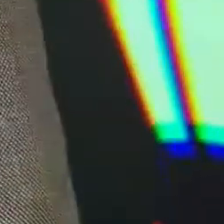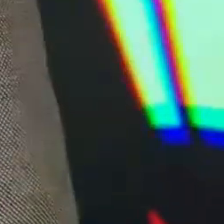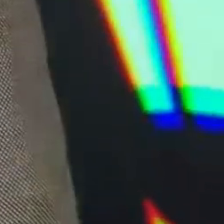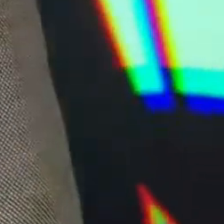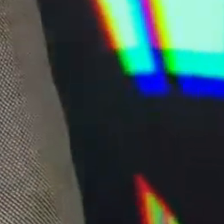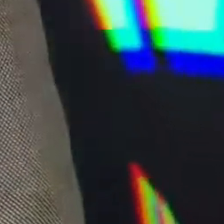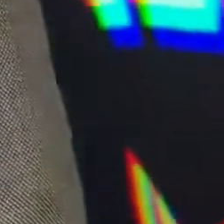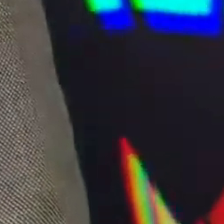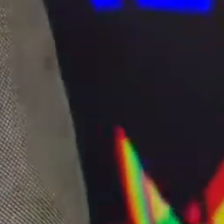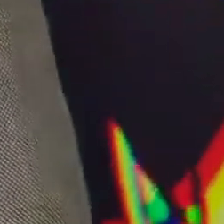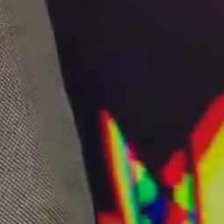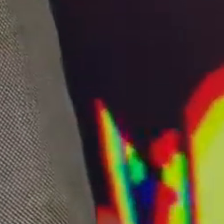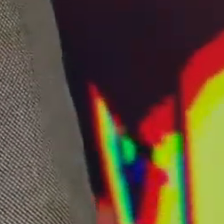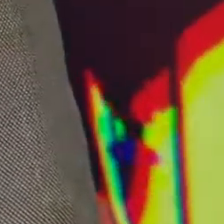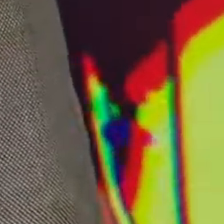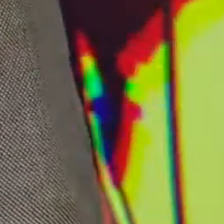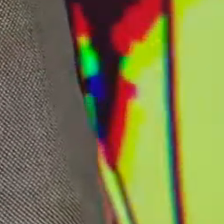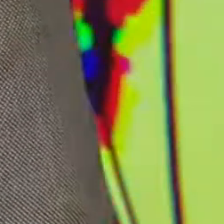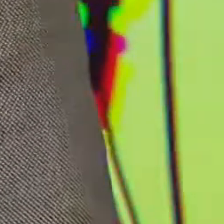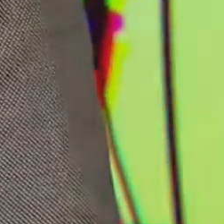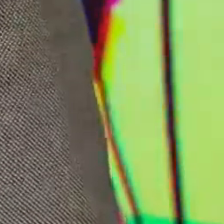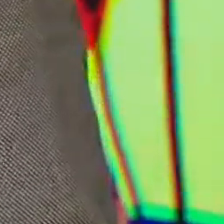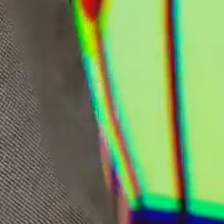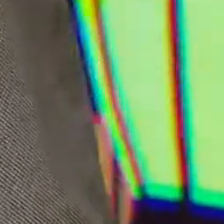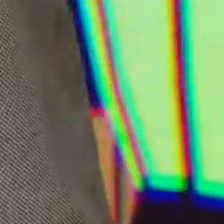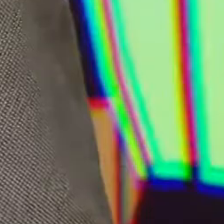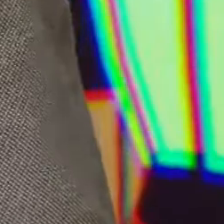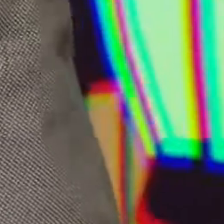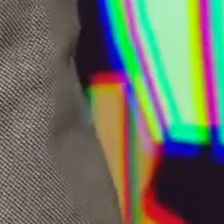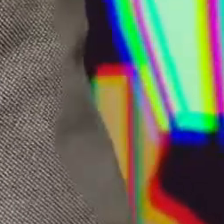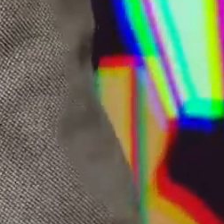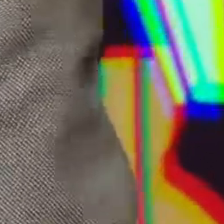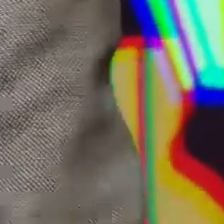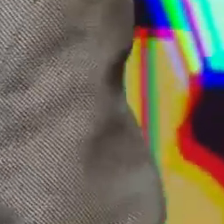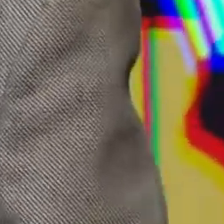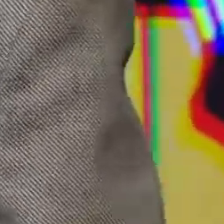porque una estrella titilante dirá que es nuestra dicha,